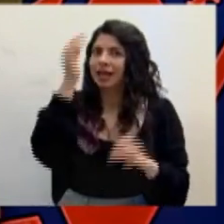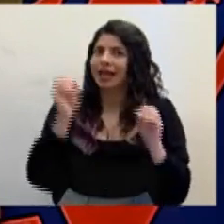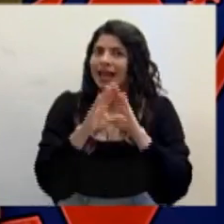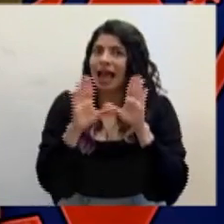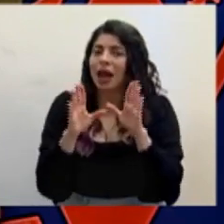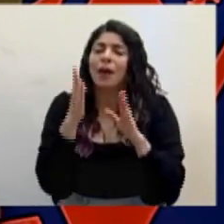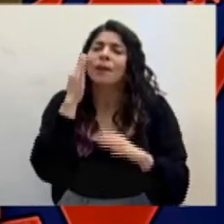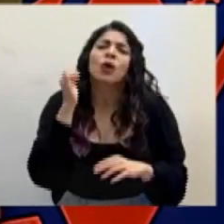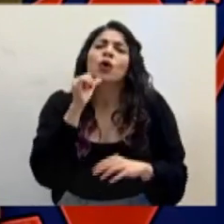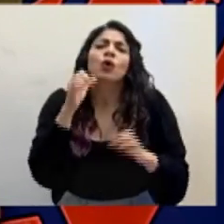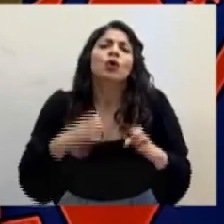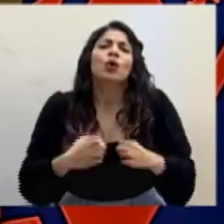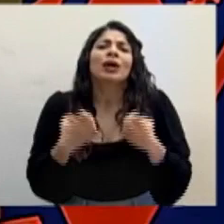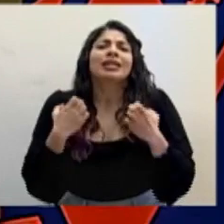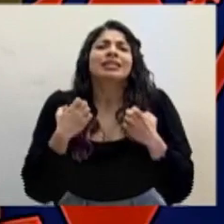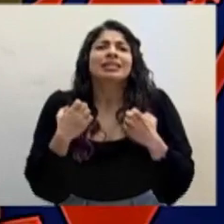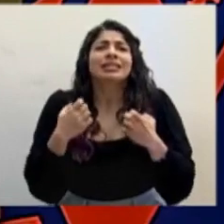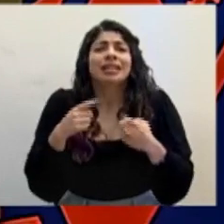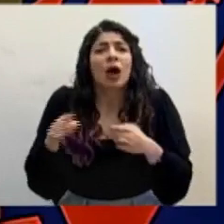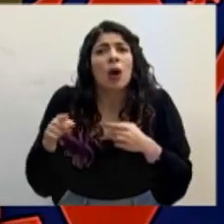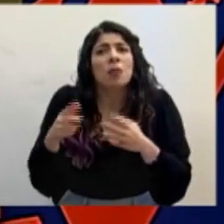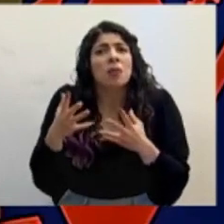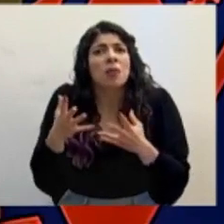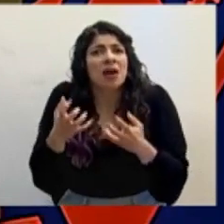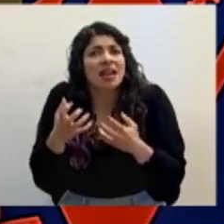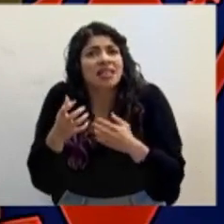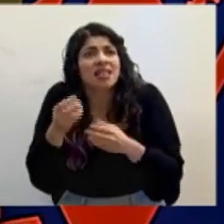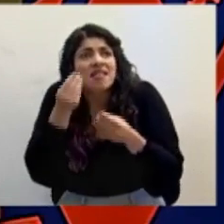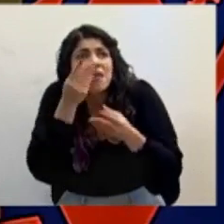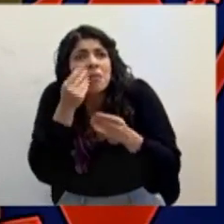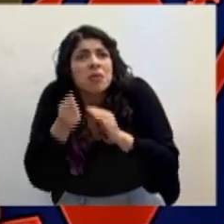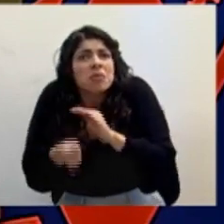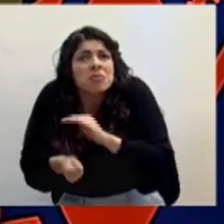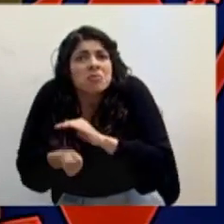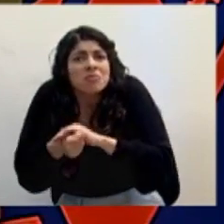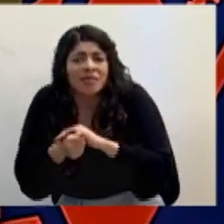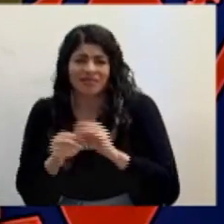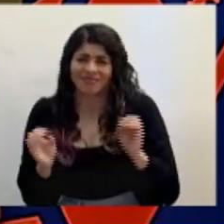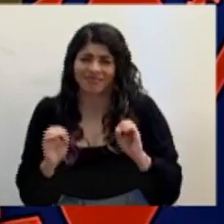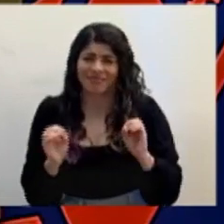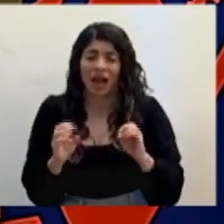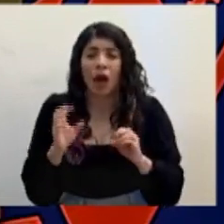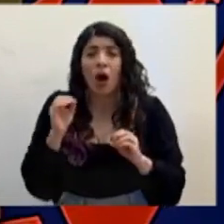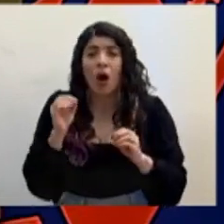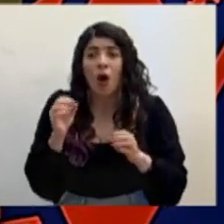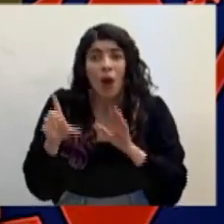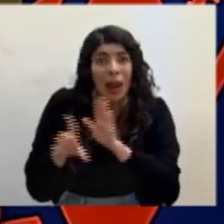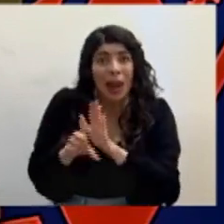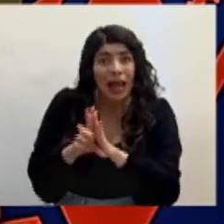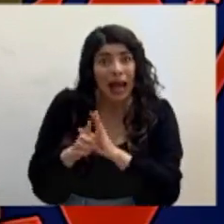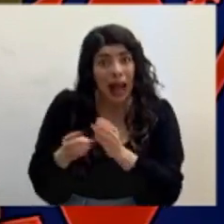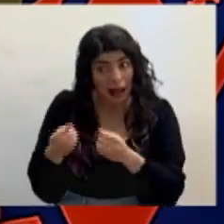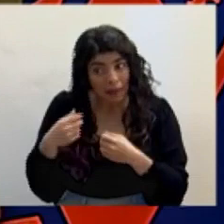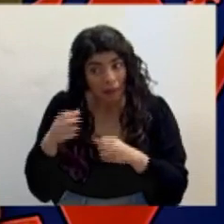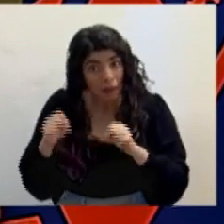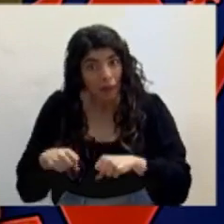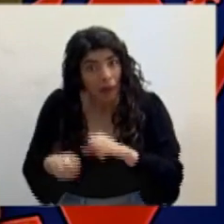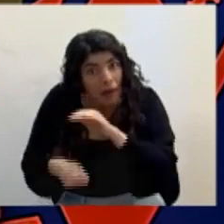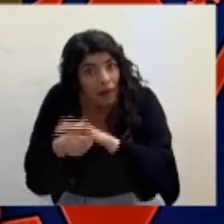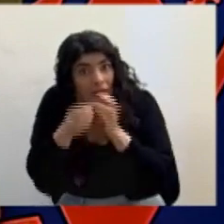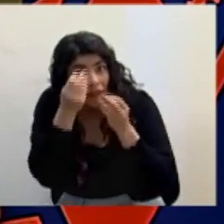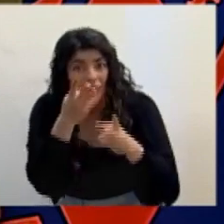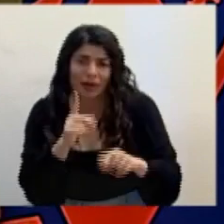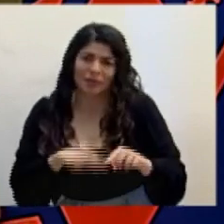no existe una intención de ocultamiento de información ni una posibilidad siquiera jurídica de hacerlo, porque